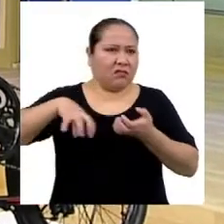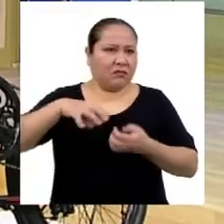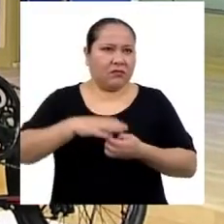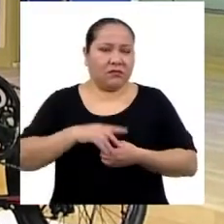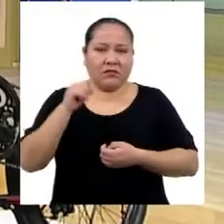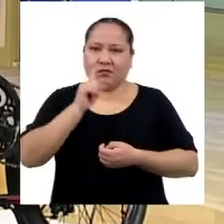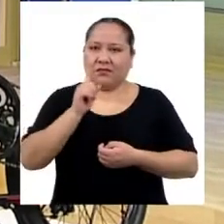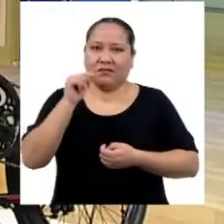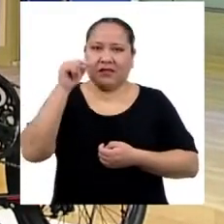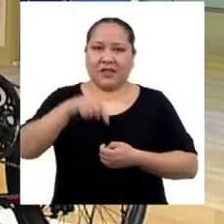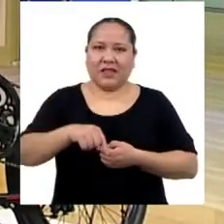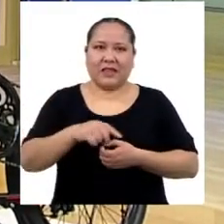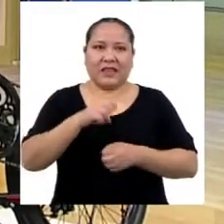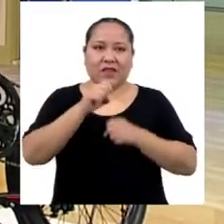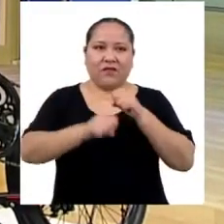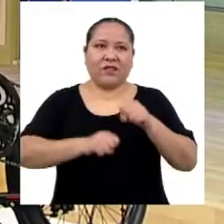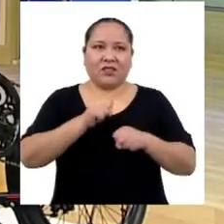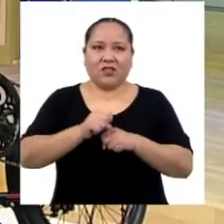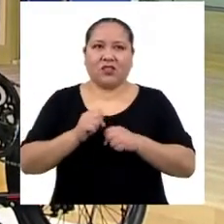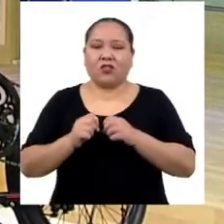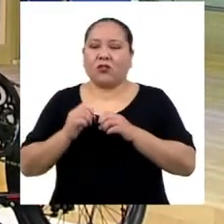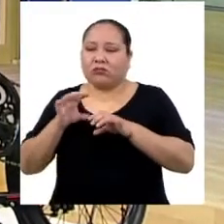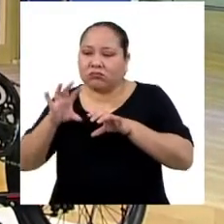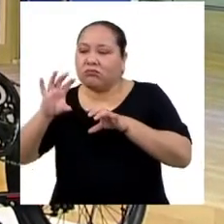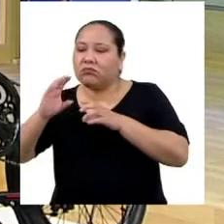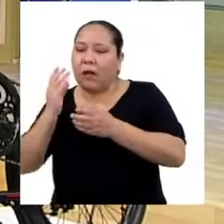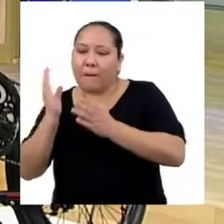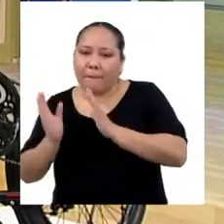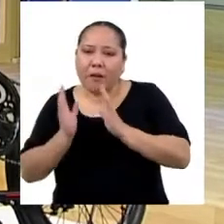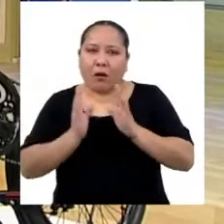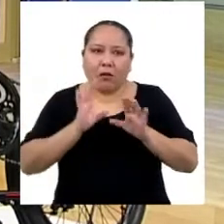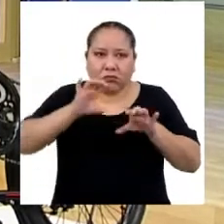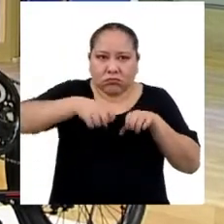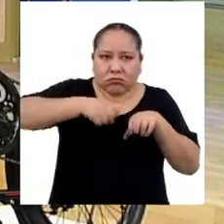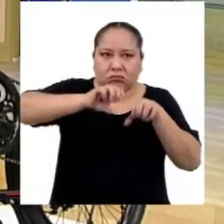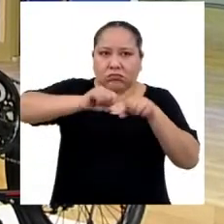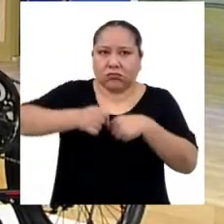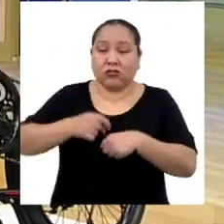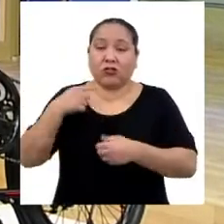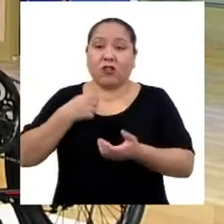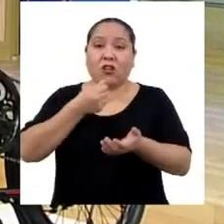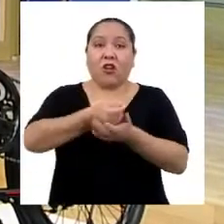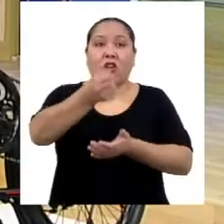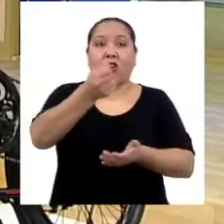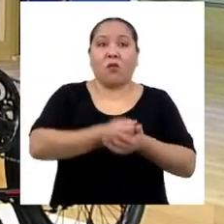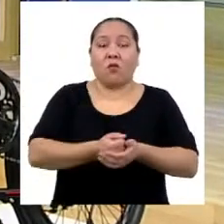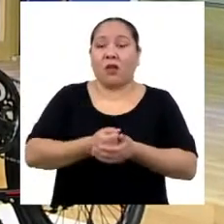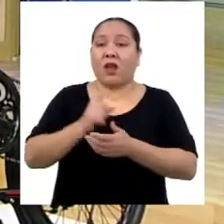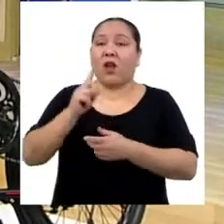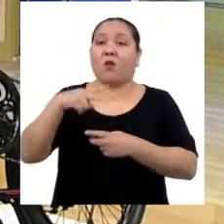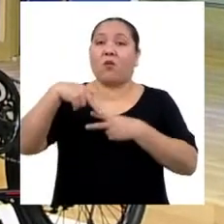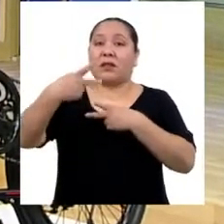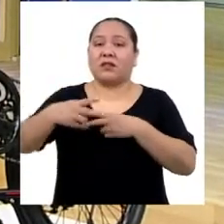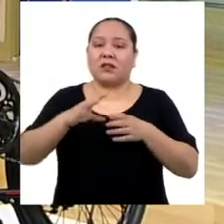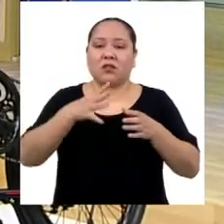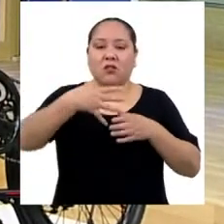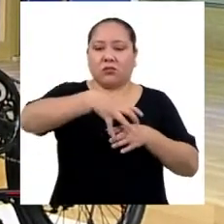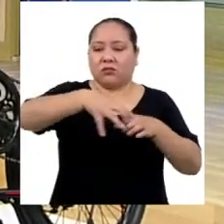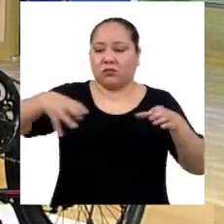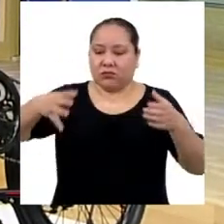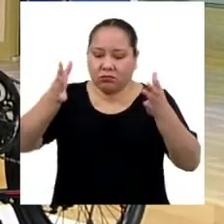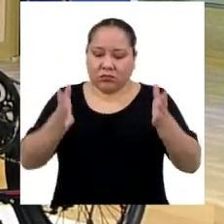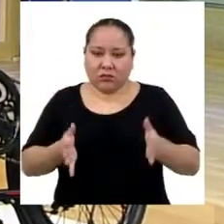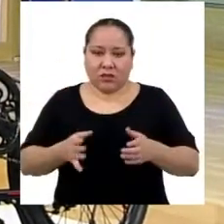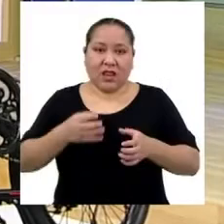esta bici la he armado de a pocos. Toda la estructura se la compré a un vecino. Las llantas